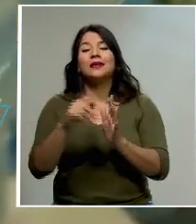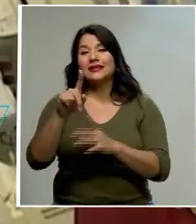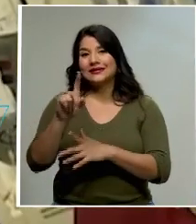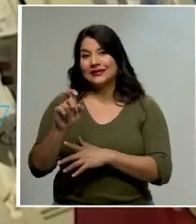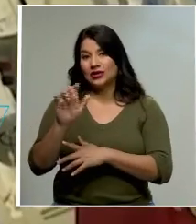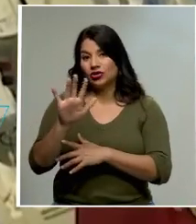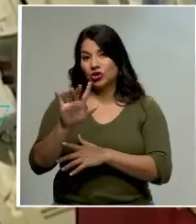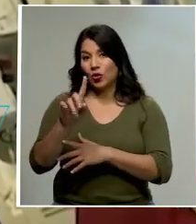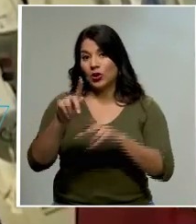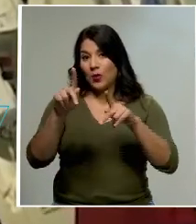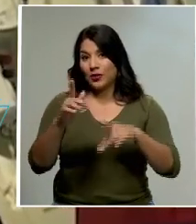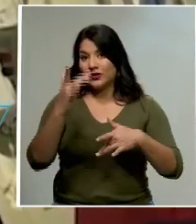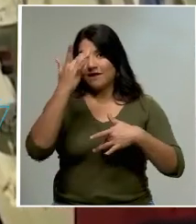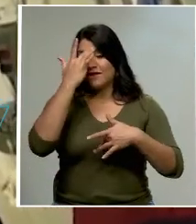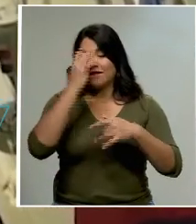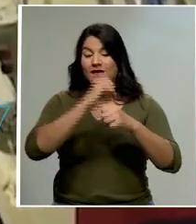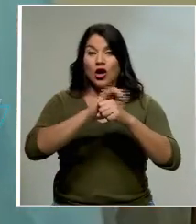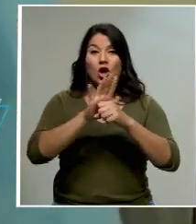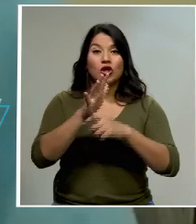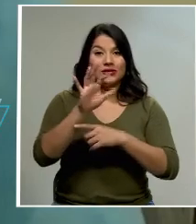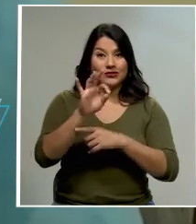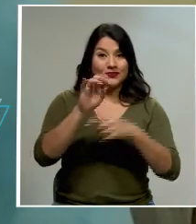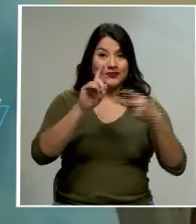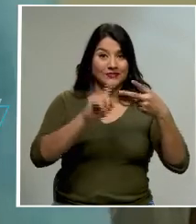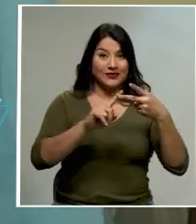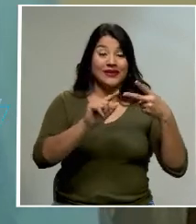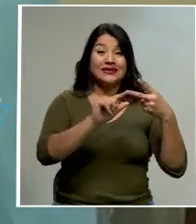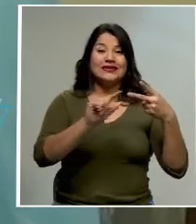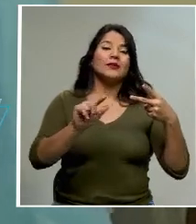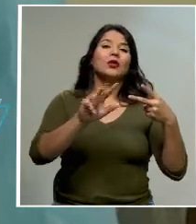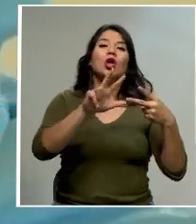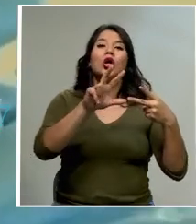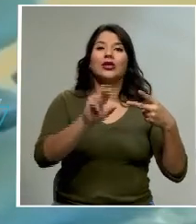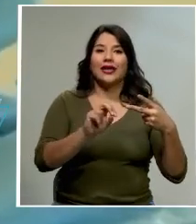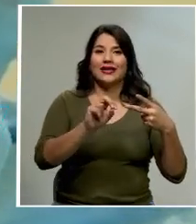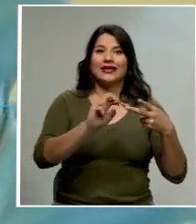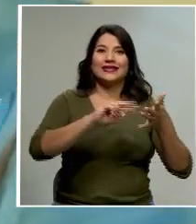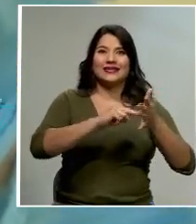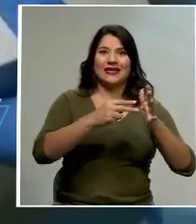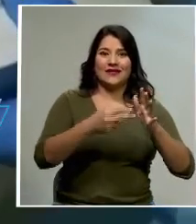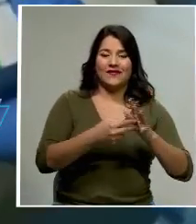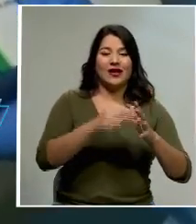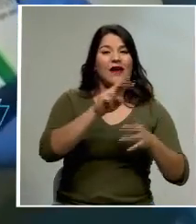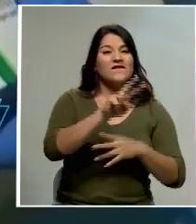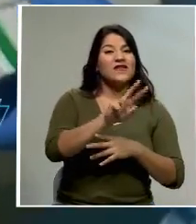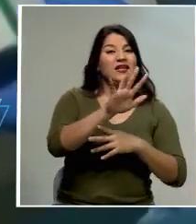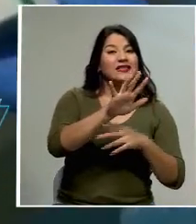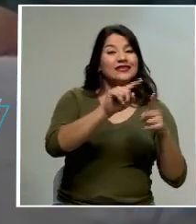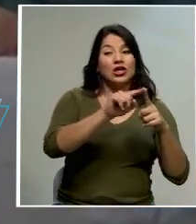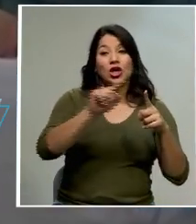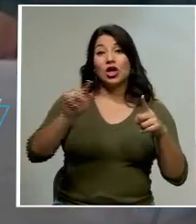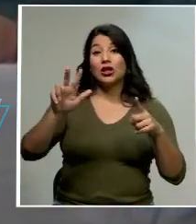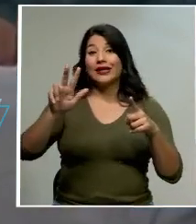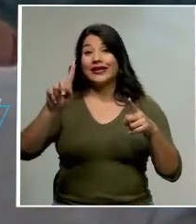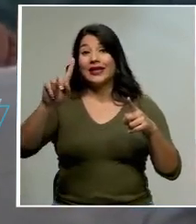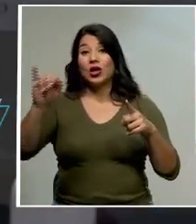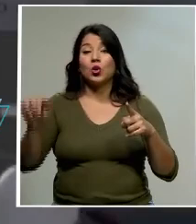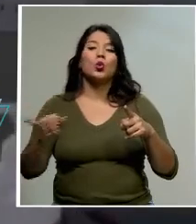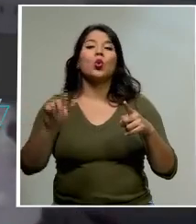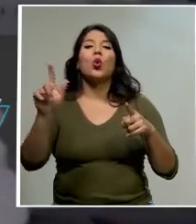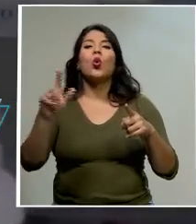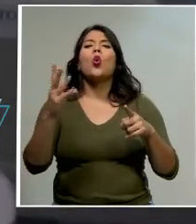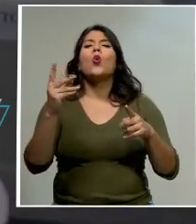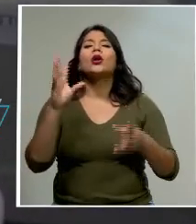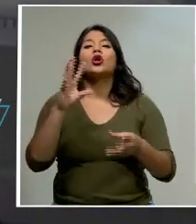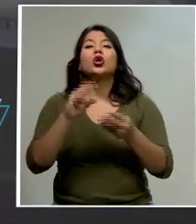10.151 casos de COVID-19, mientras que la semana 30, que fue del 25 al 31 de julio, contabilizó